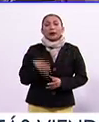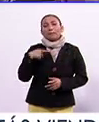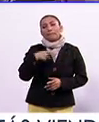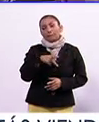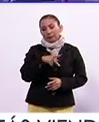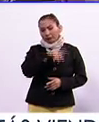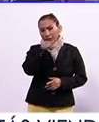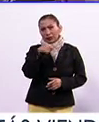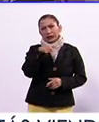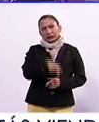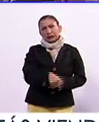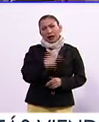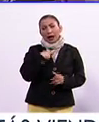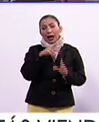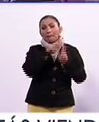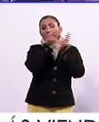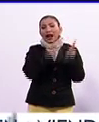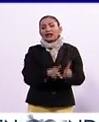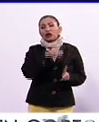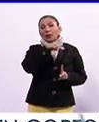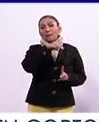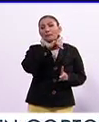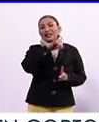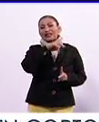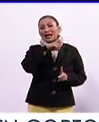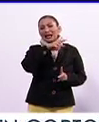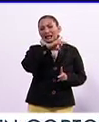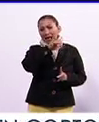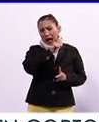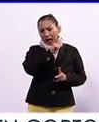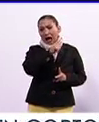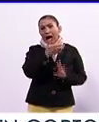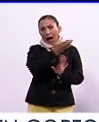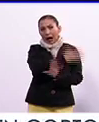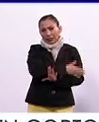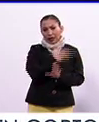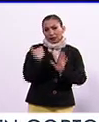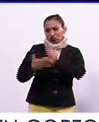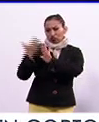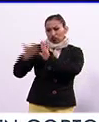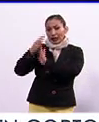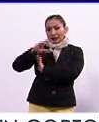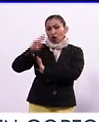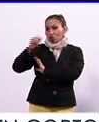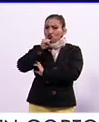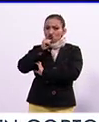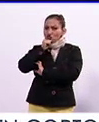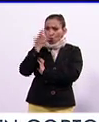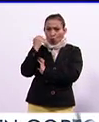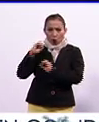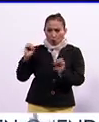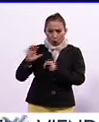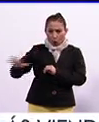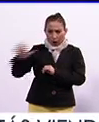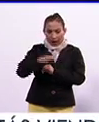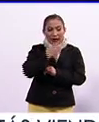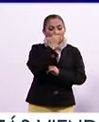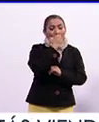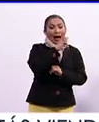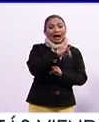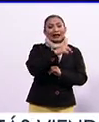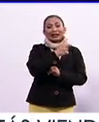Pero esto fue en el Palacio de Minería, cuando antes de la construcción de Ciudad Universitaria, la Escuela